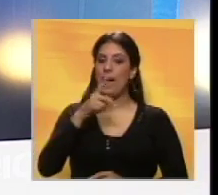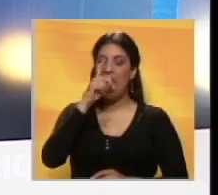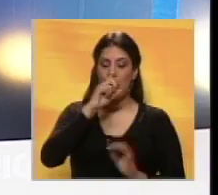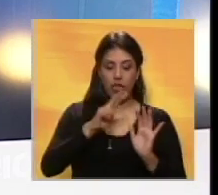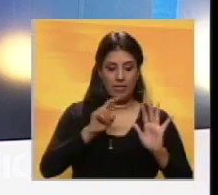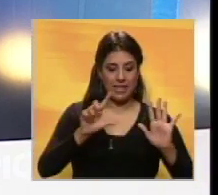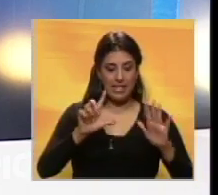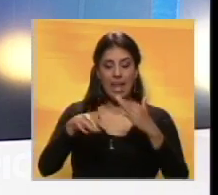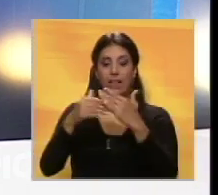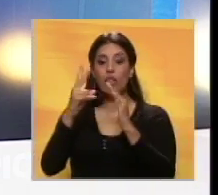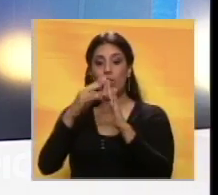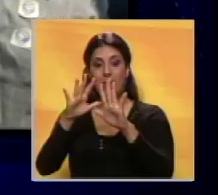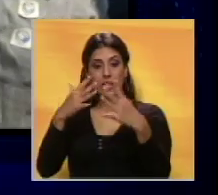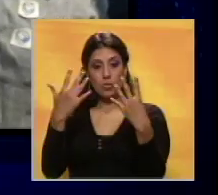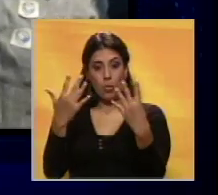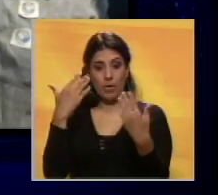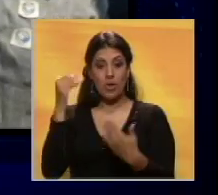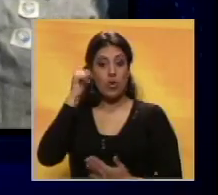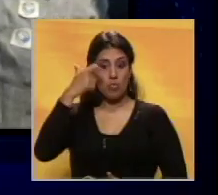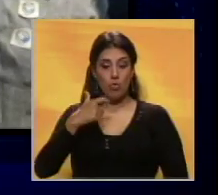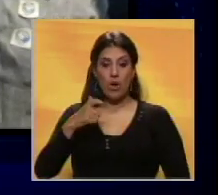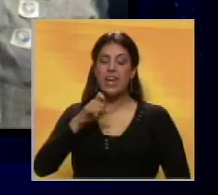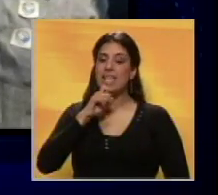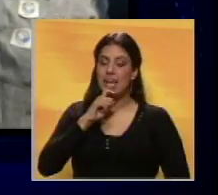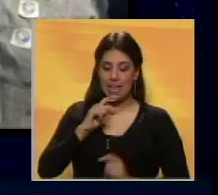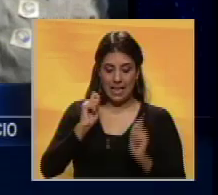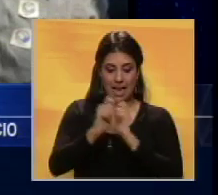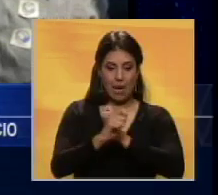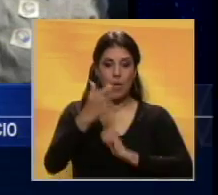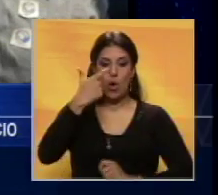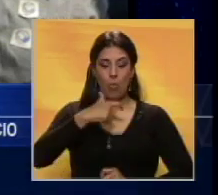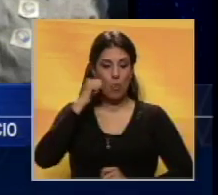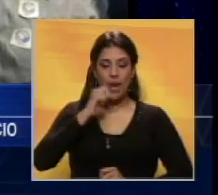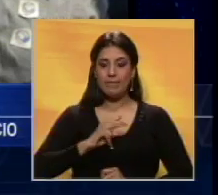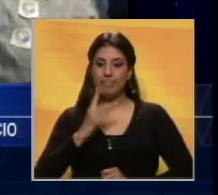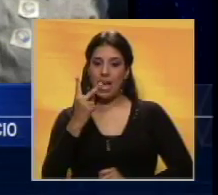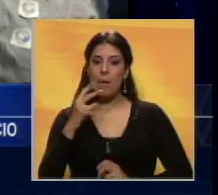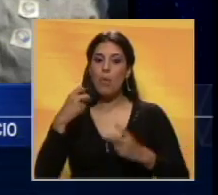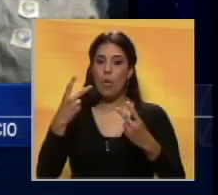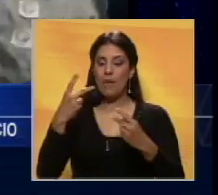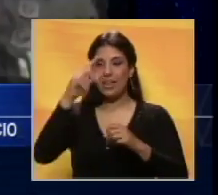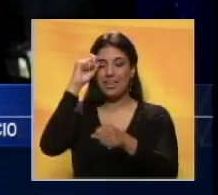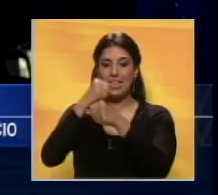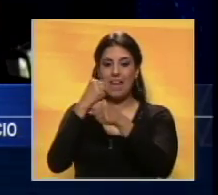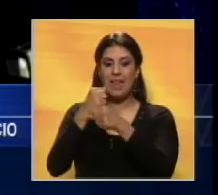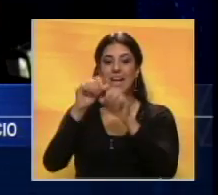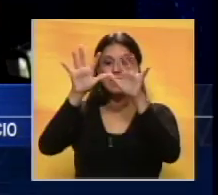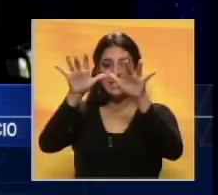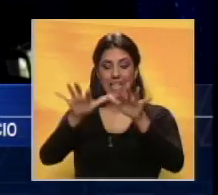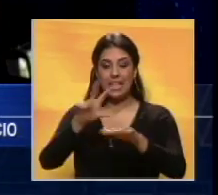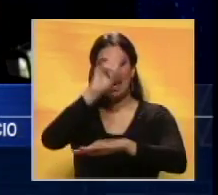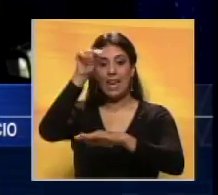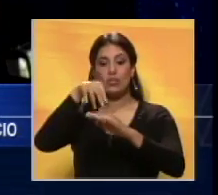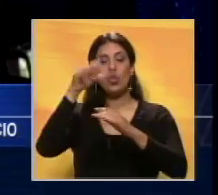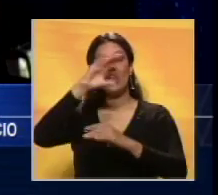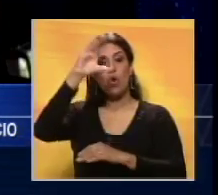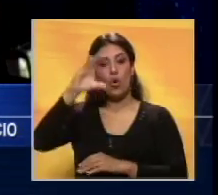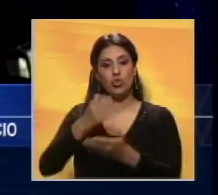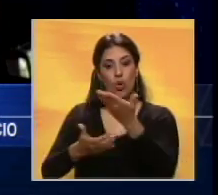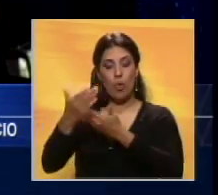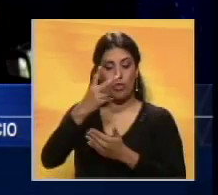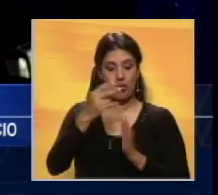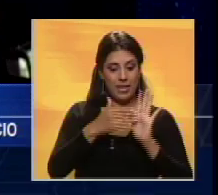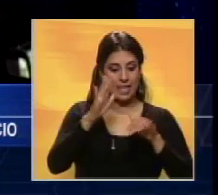periodo 2017-2019. Uzcategui, quien sustituye a Cipriana Ramos, se estaba desempeñando como secretaria nacional de Consecomercio